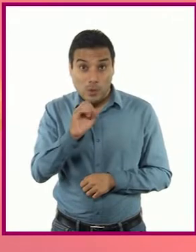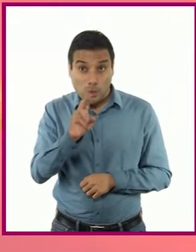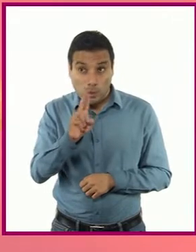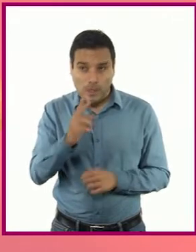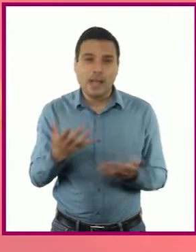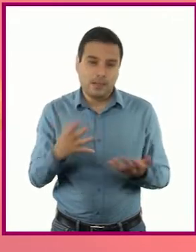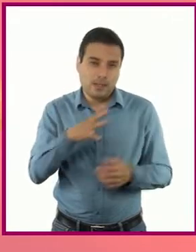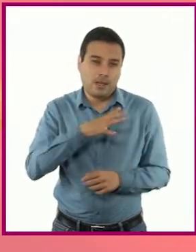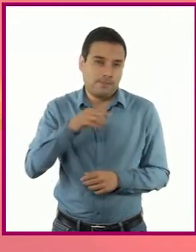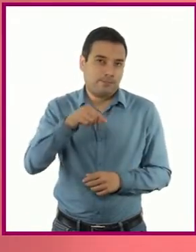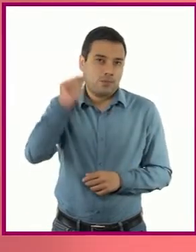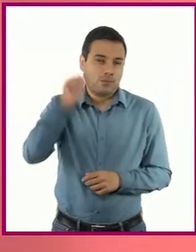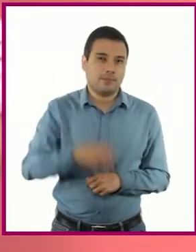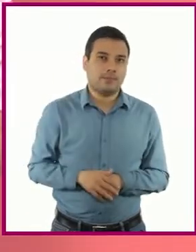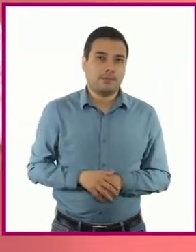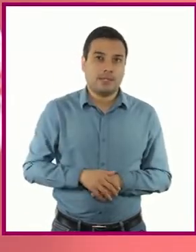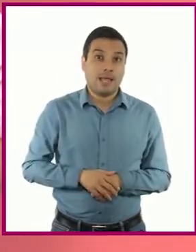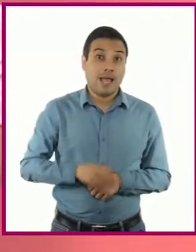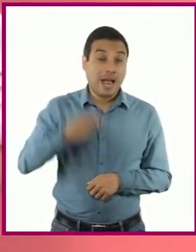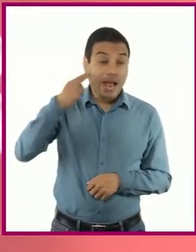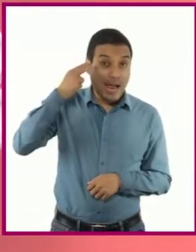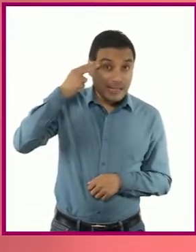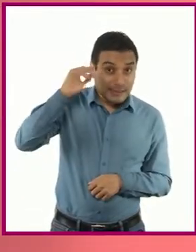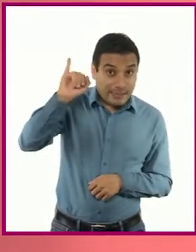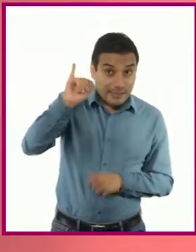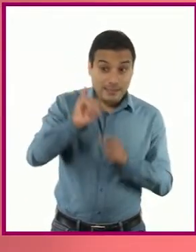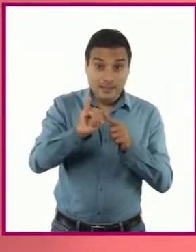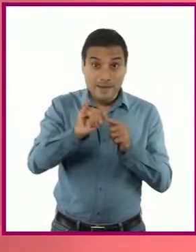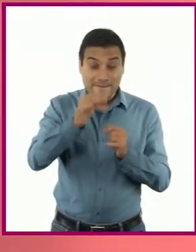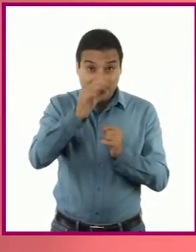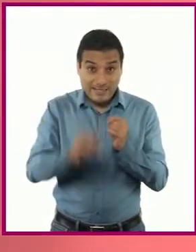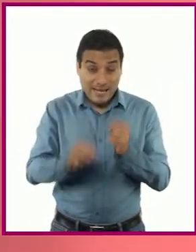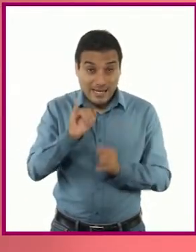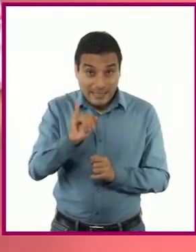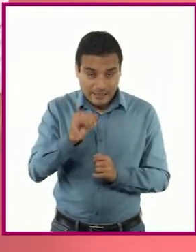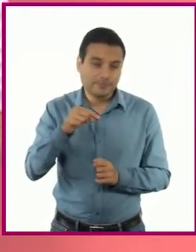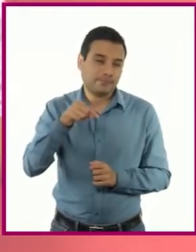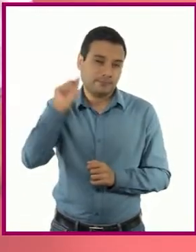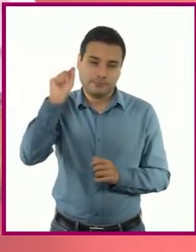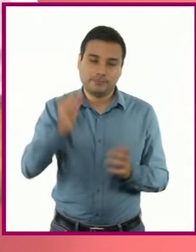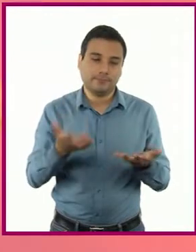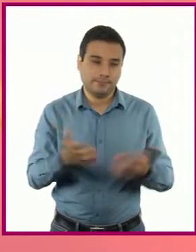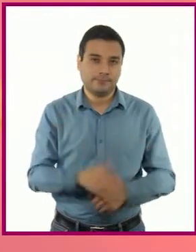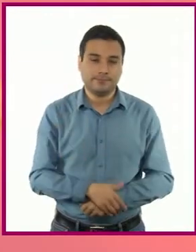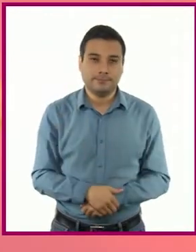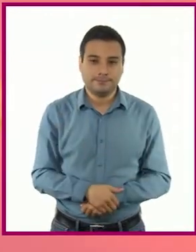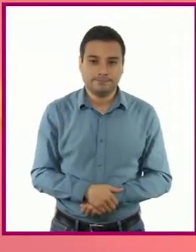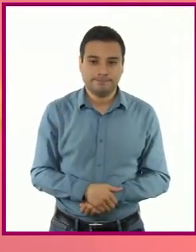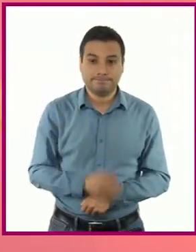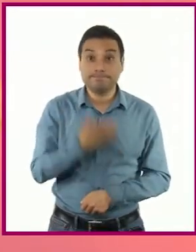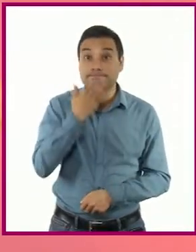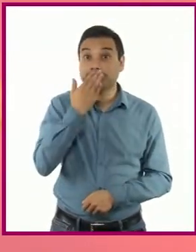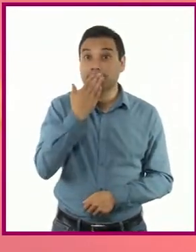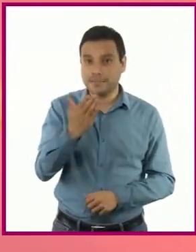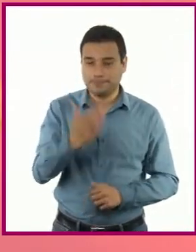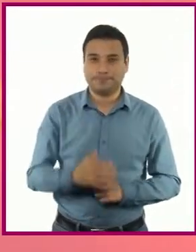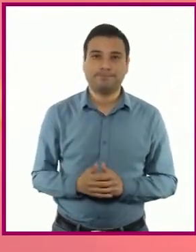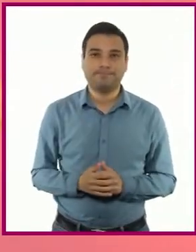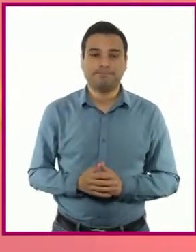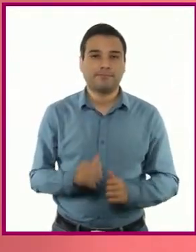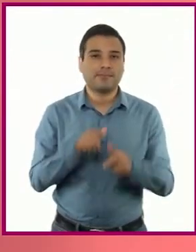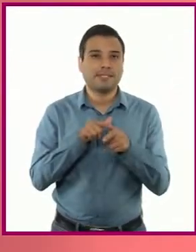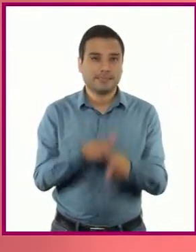Haití termina en I, lleva acento en la vocal de esa sílaba, o sea, en la I. Muy bien.